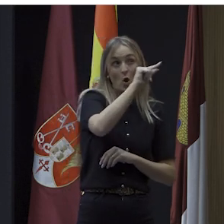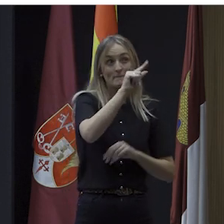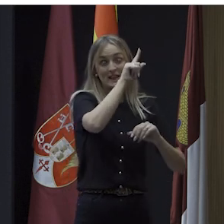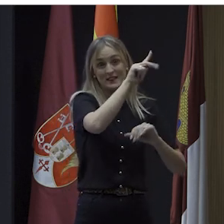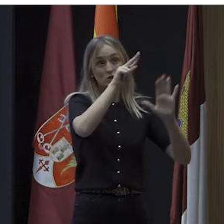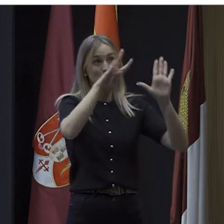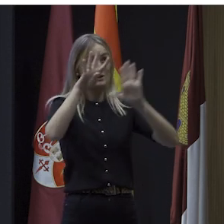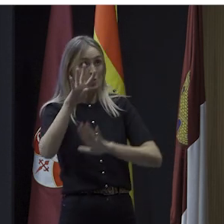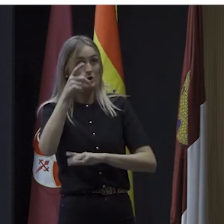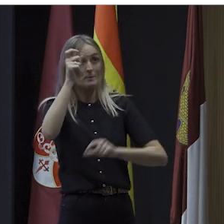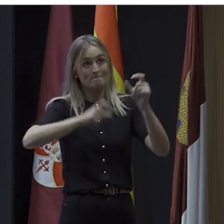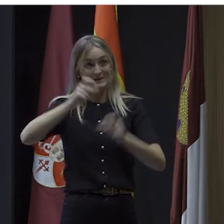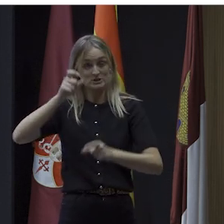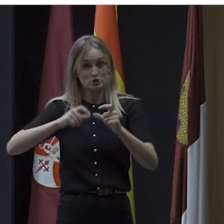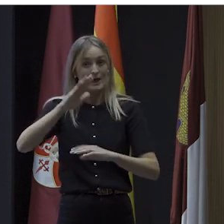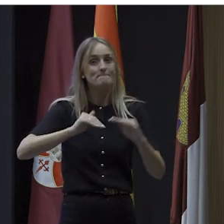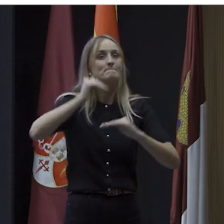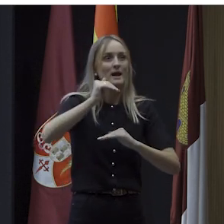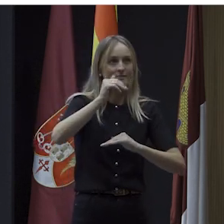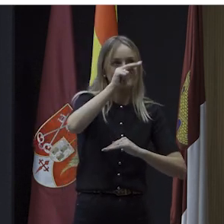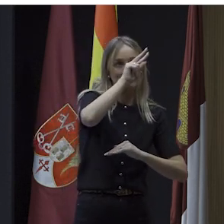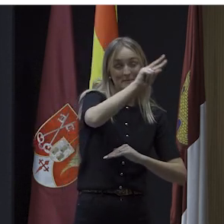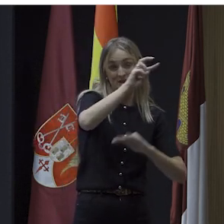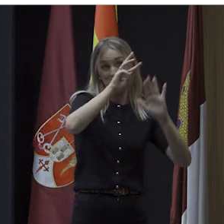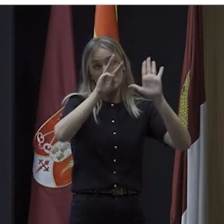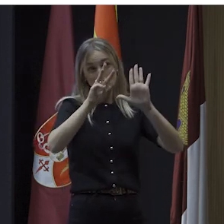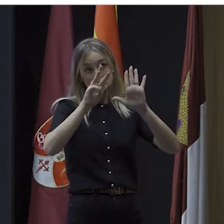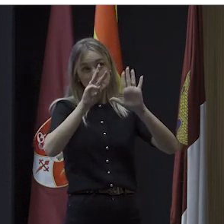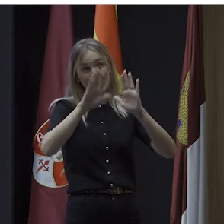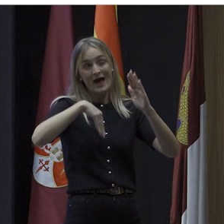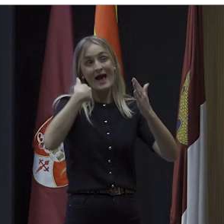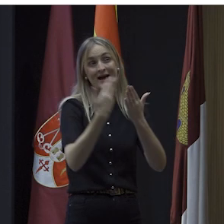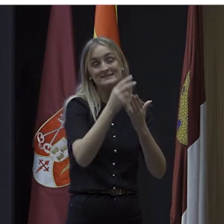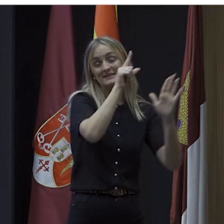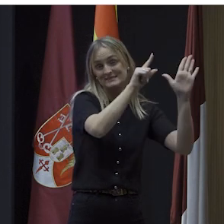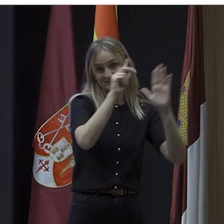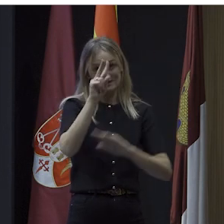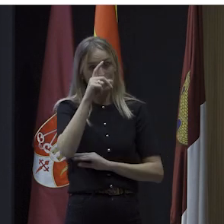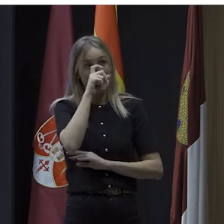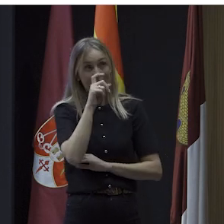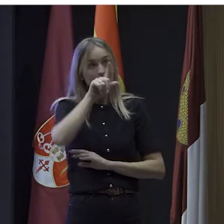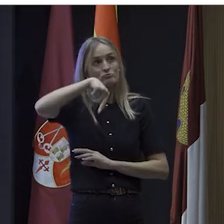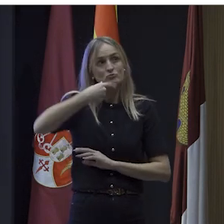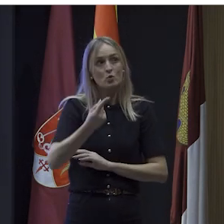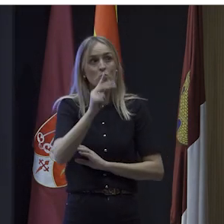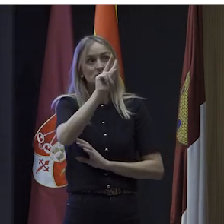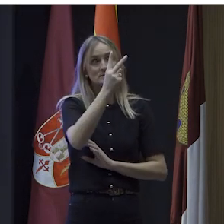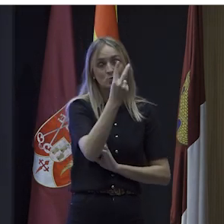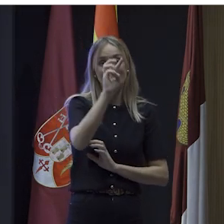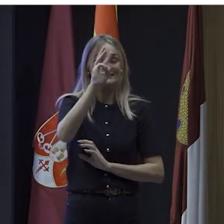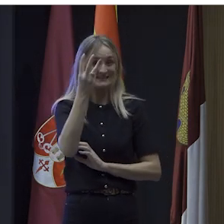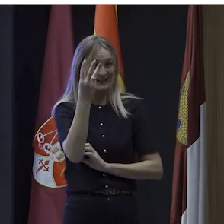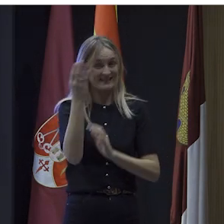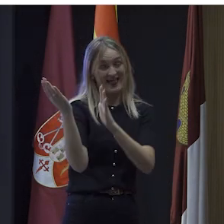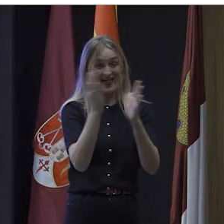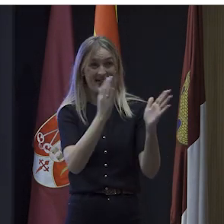de 28 a 62 años, y lo que se hacía, bueno, luego aparecieron una segunda y tercera generación en años posteriores, y